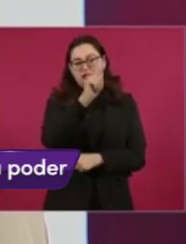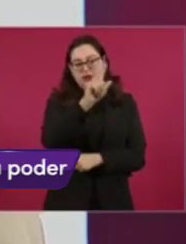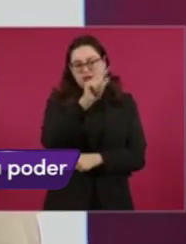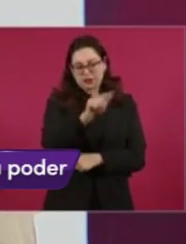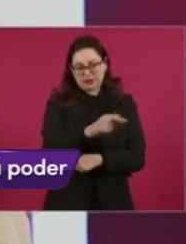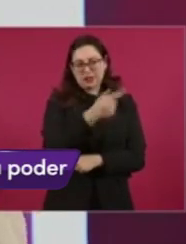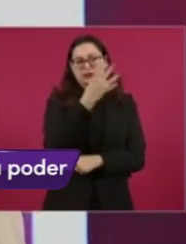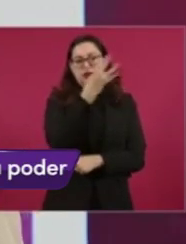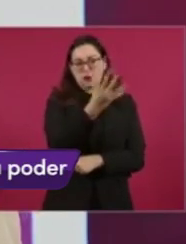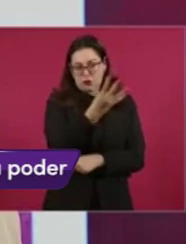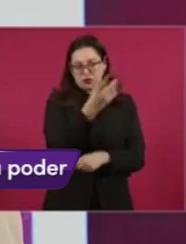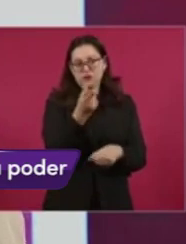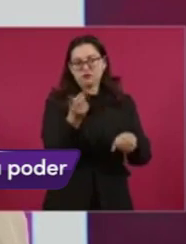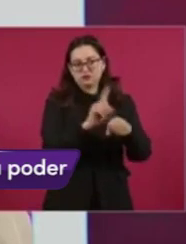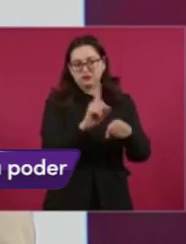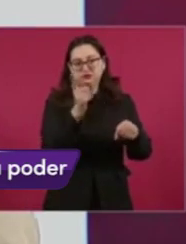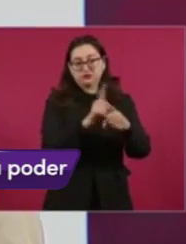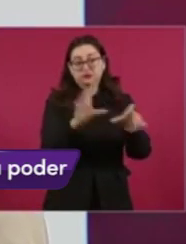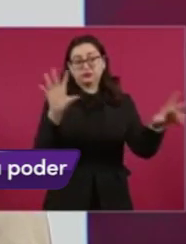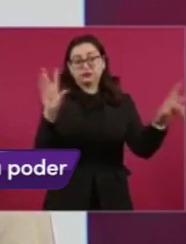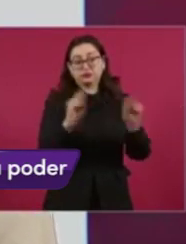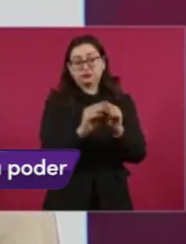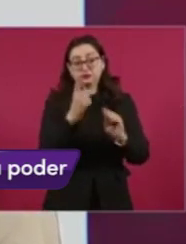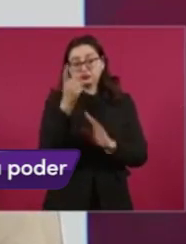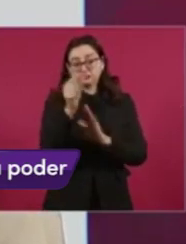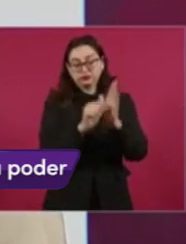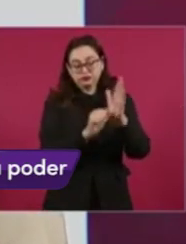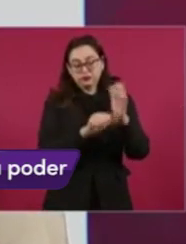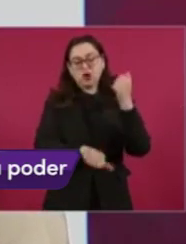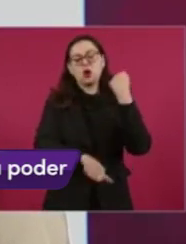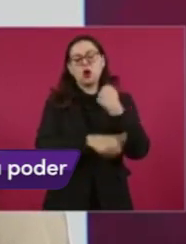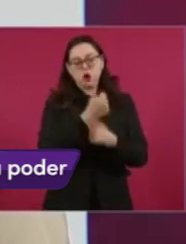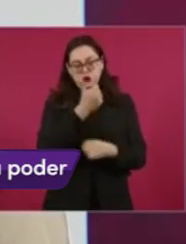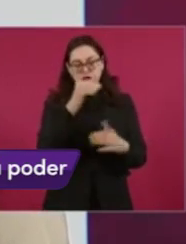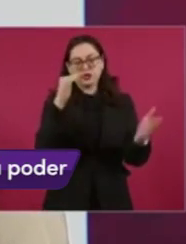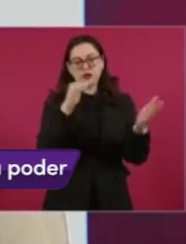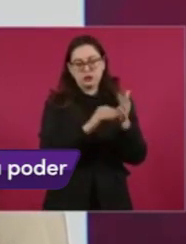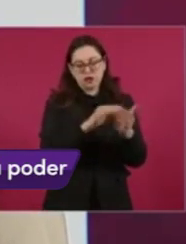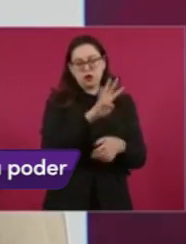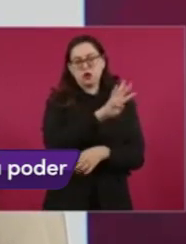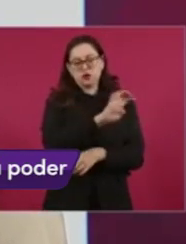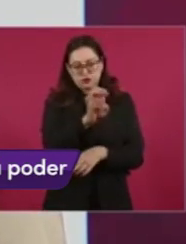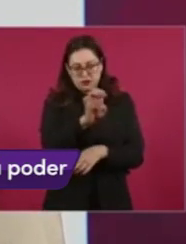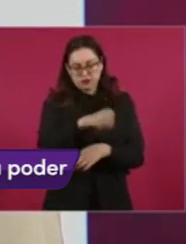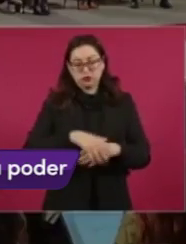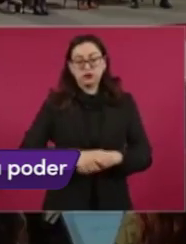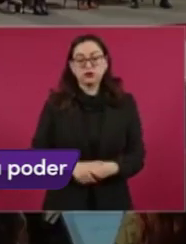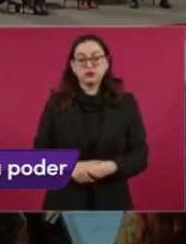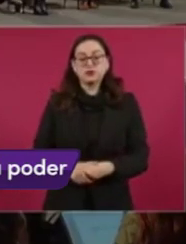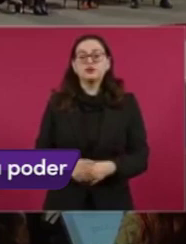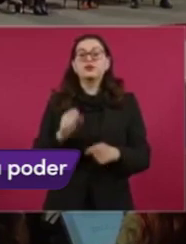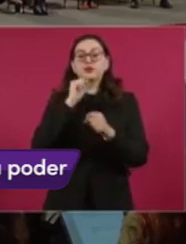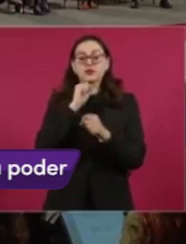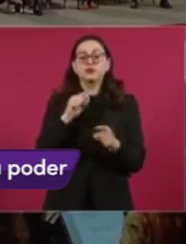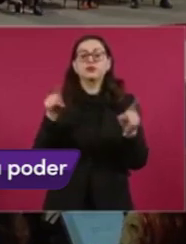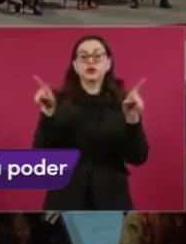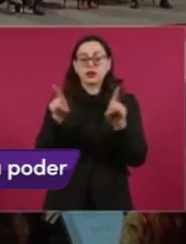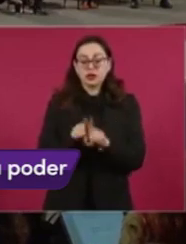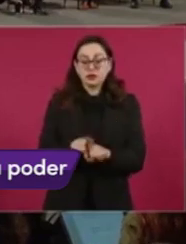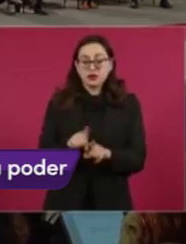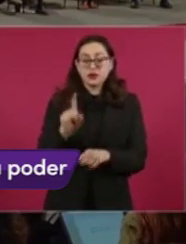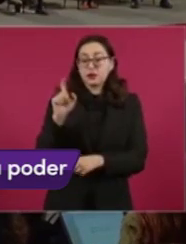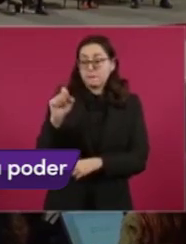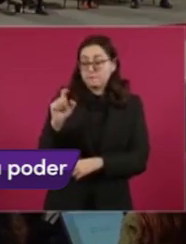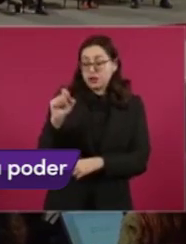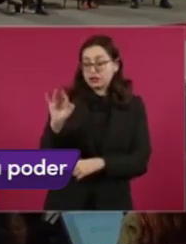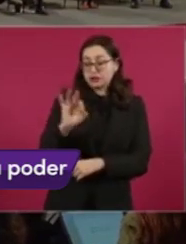informó que el incremento de 20% en el salario mínimo a nivel nacional, efectivo a partir del 1 de enero de 2024, fortalecerá el poder